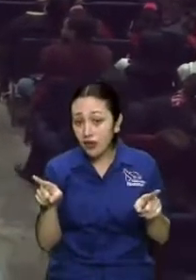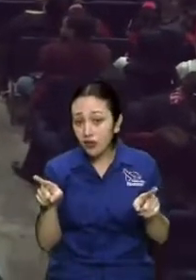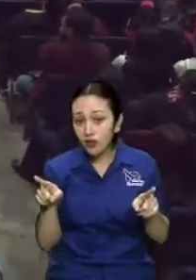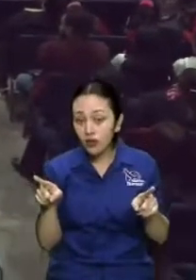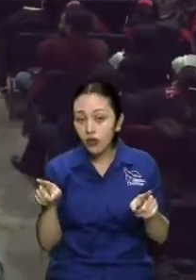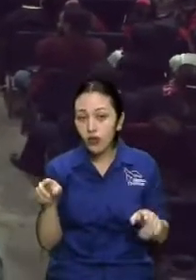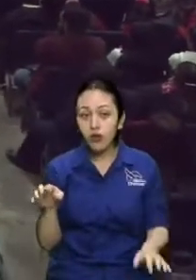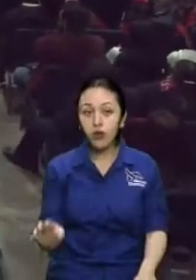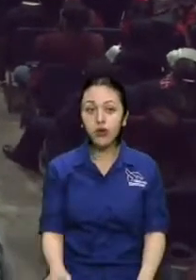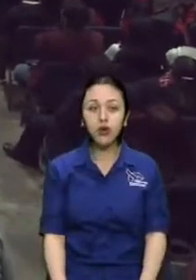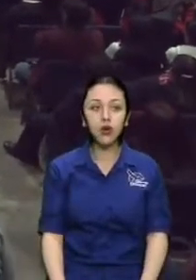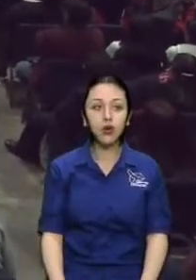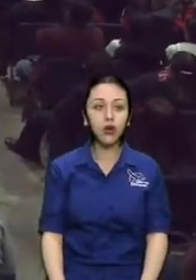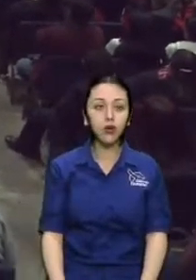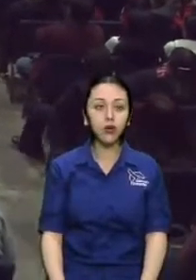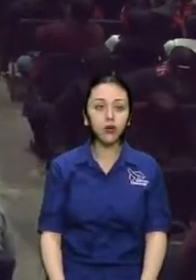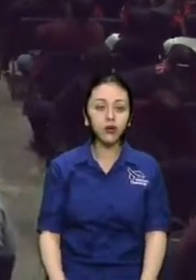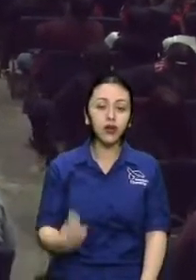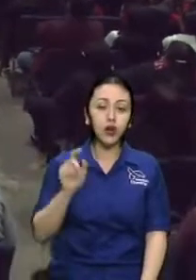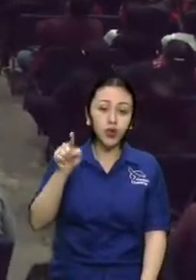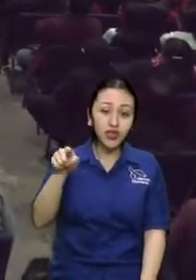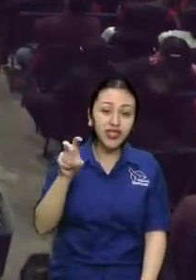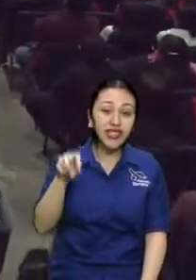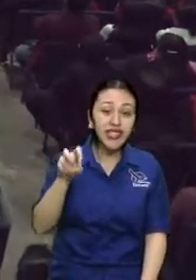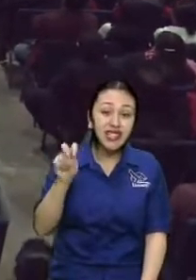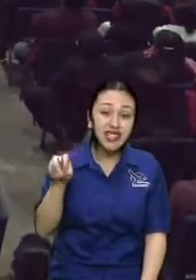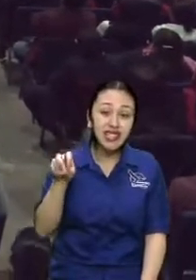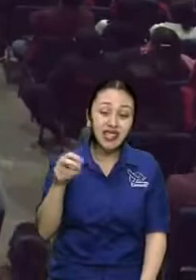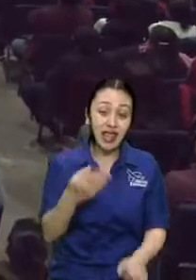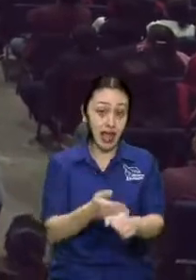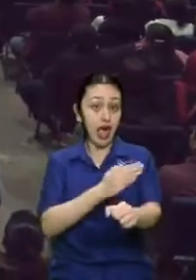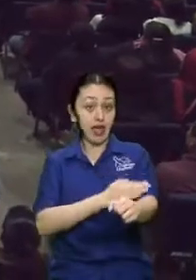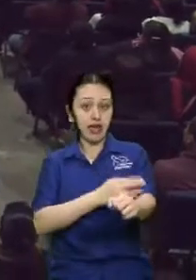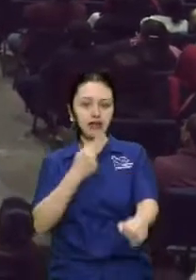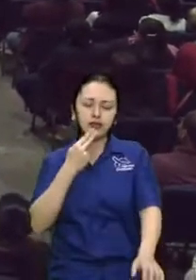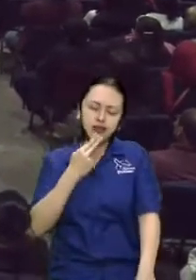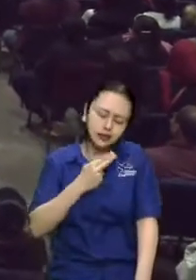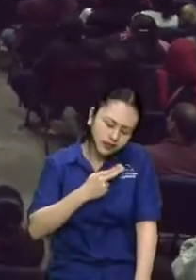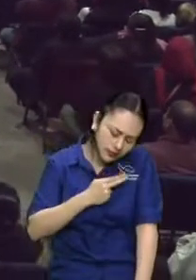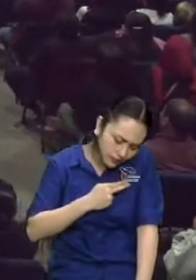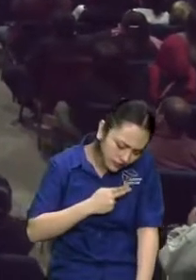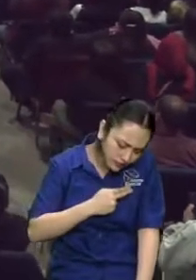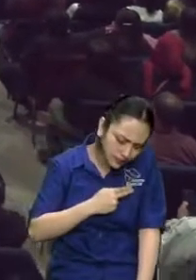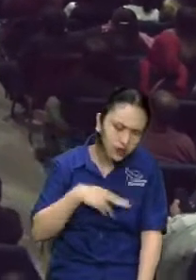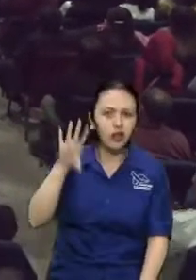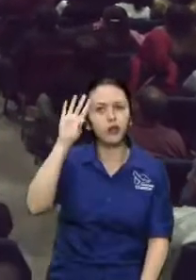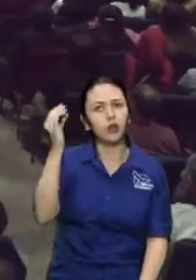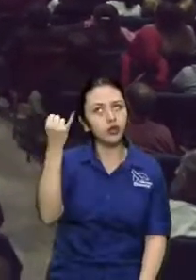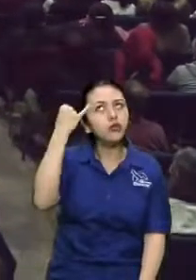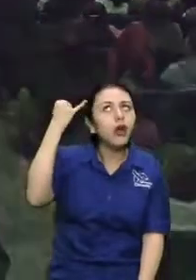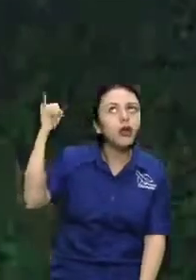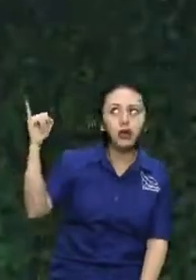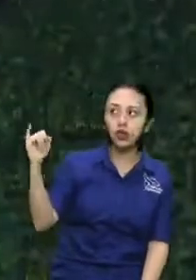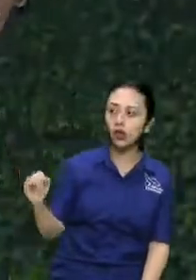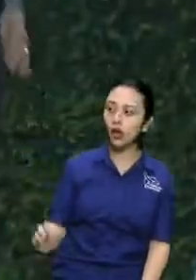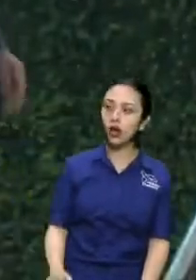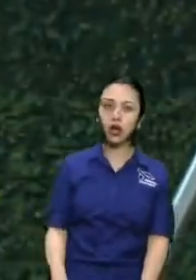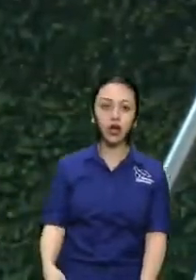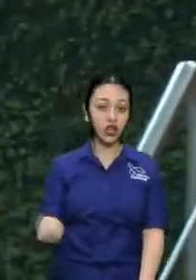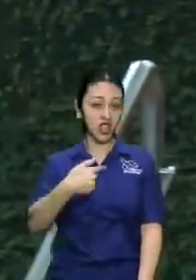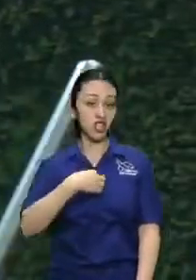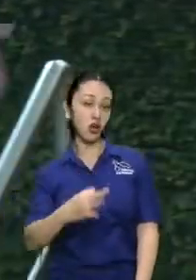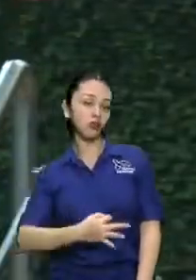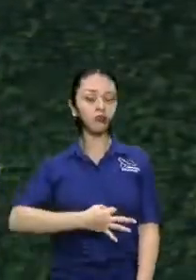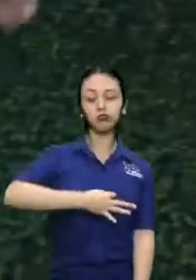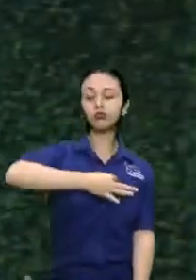esto, porque si no le hace daño a su corazón. Porque se imagina, así creídos como somos, un día que yo pase así todo